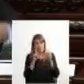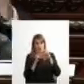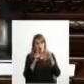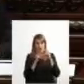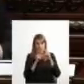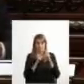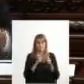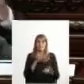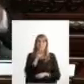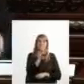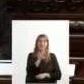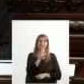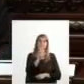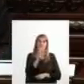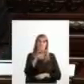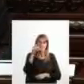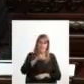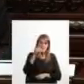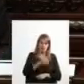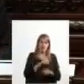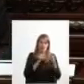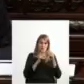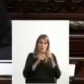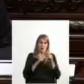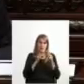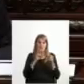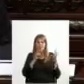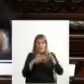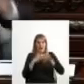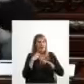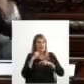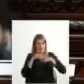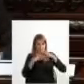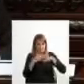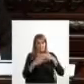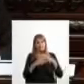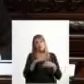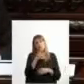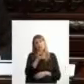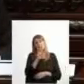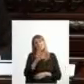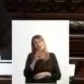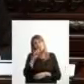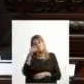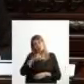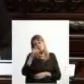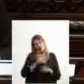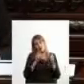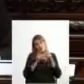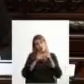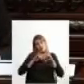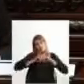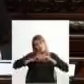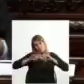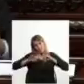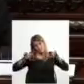Los 150 millones de dólares que perdieron en la regasificadora. Los 25 millones de dólares que se gastaban en publicidad ante él.